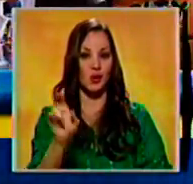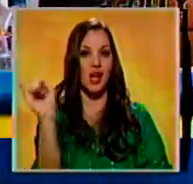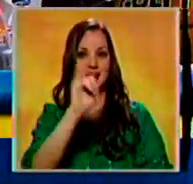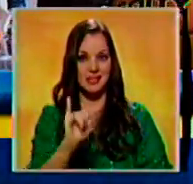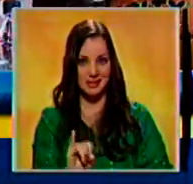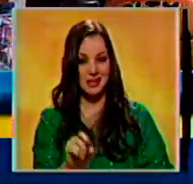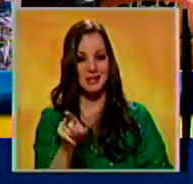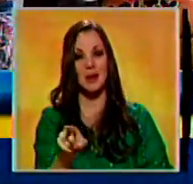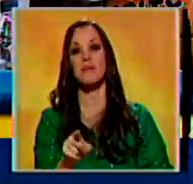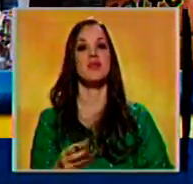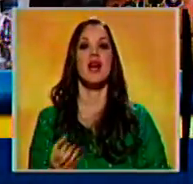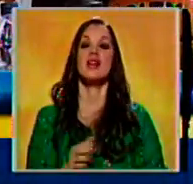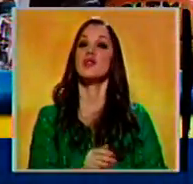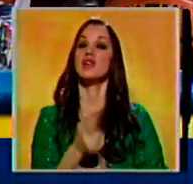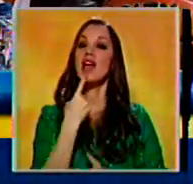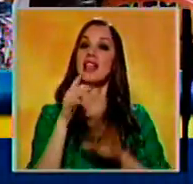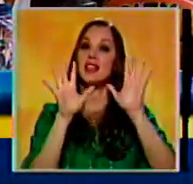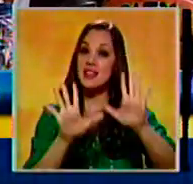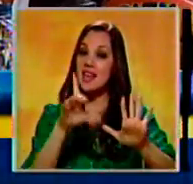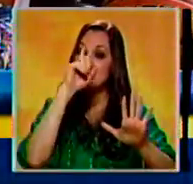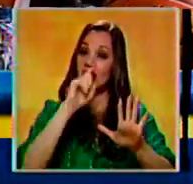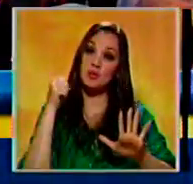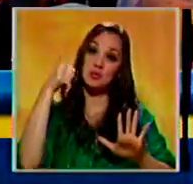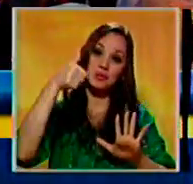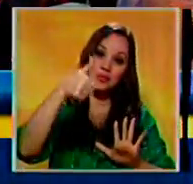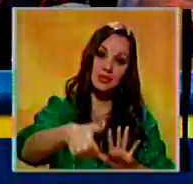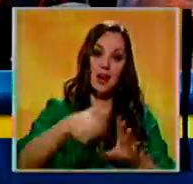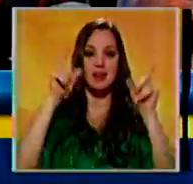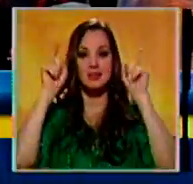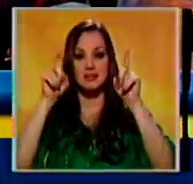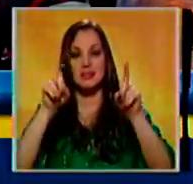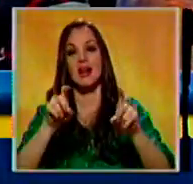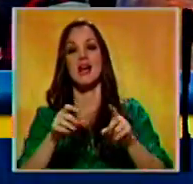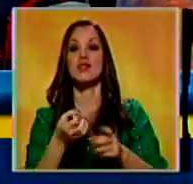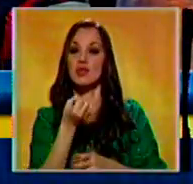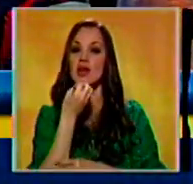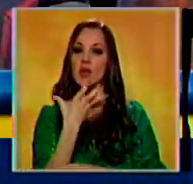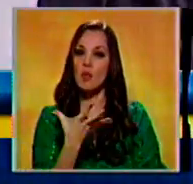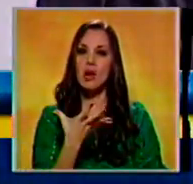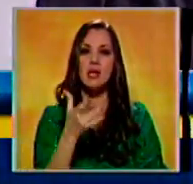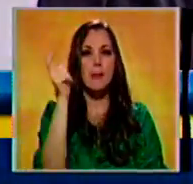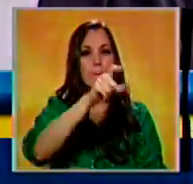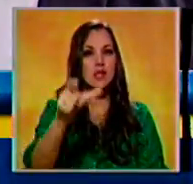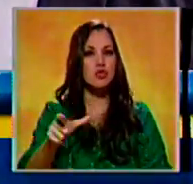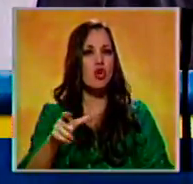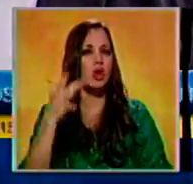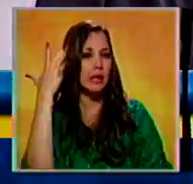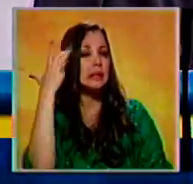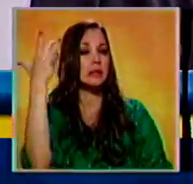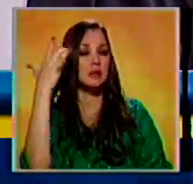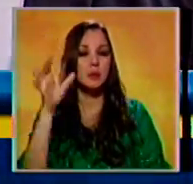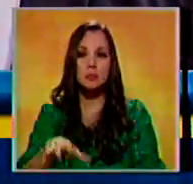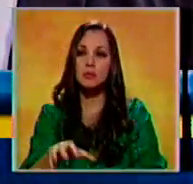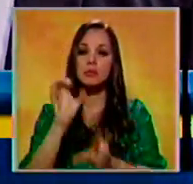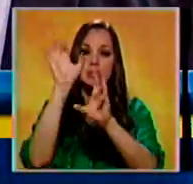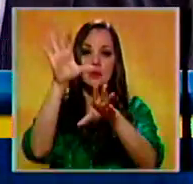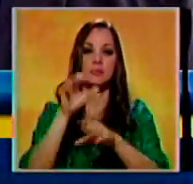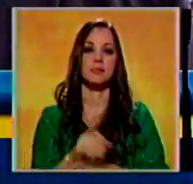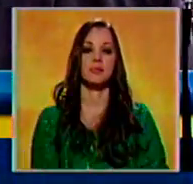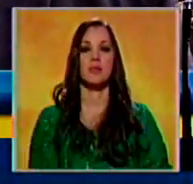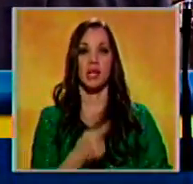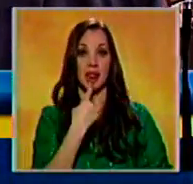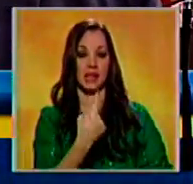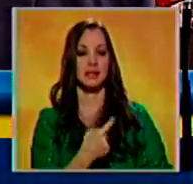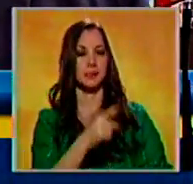campaña con Cocodrilos. La visión de este año es dar mayor oportunidad a los nuevos talentos. Es un reto contar con